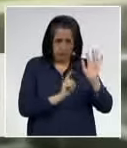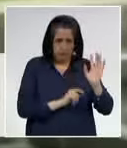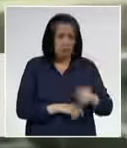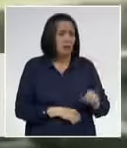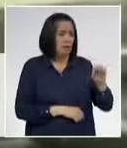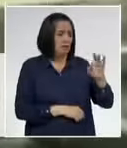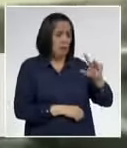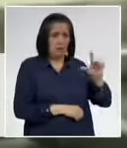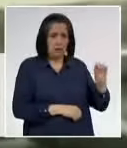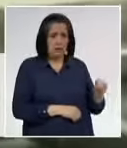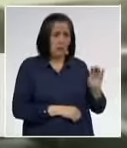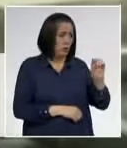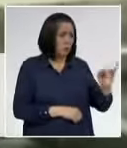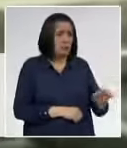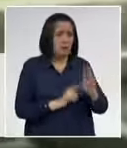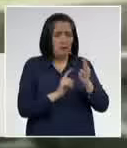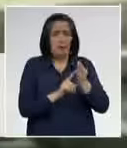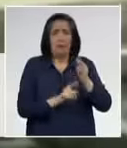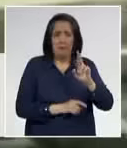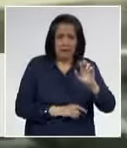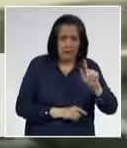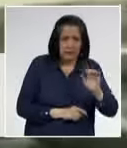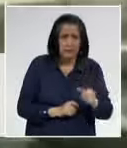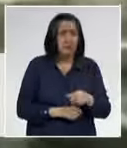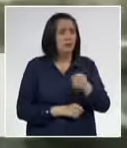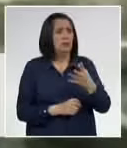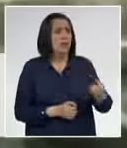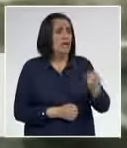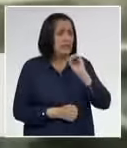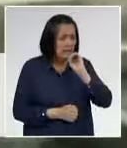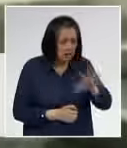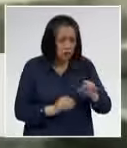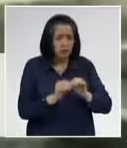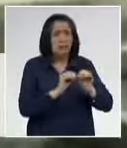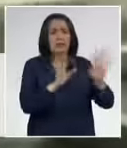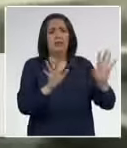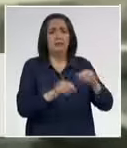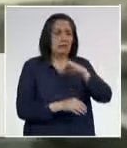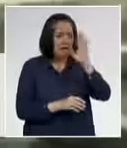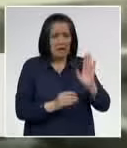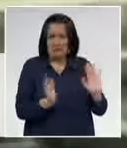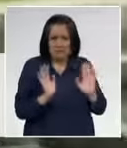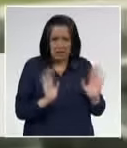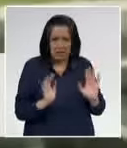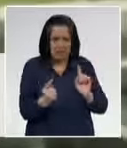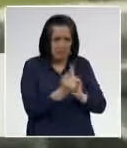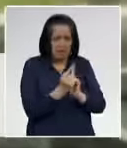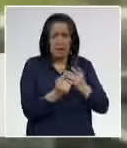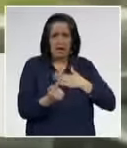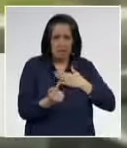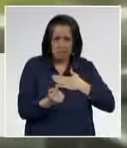Marcelo Odebrecht, el señor Barata, el señor Nostre han dicho terminante y claramente, jamás hablaron conmigo de